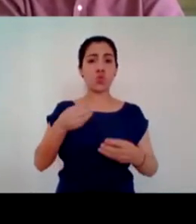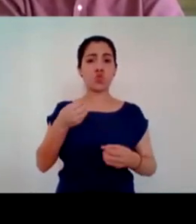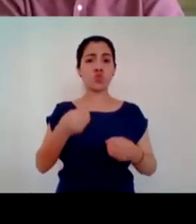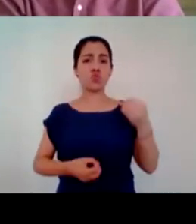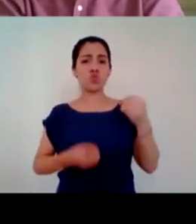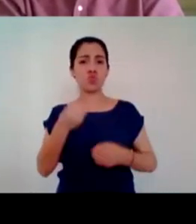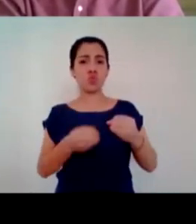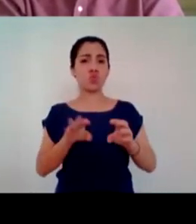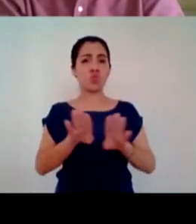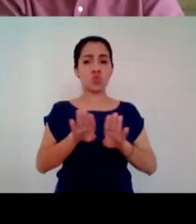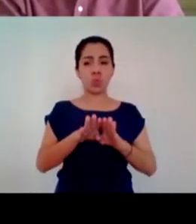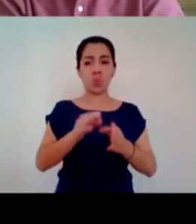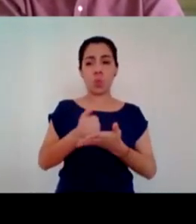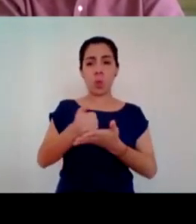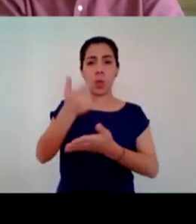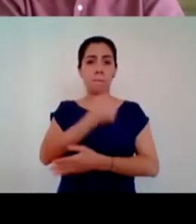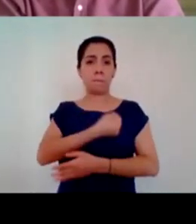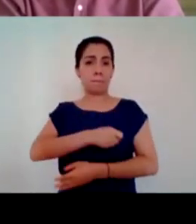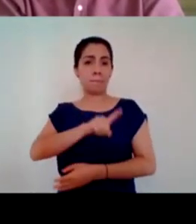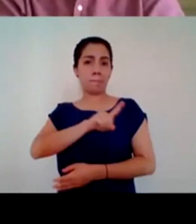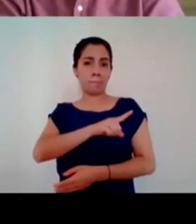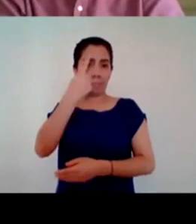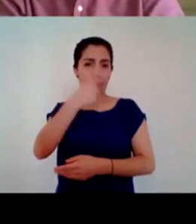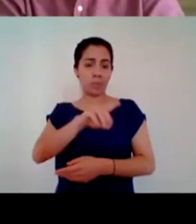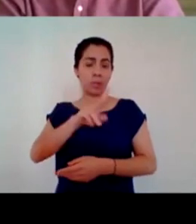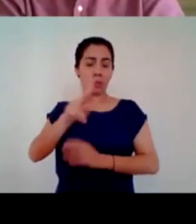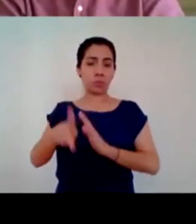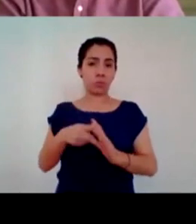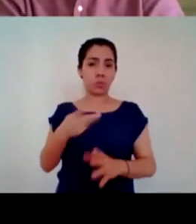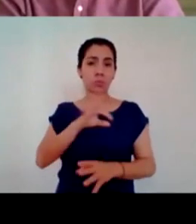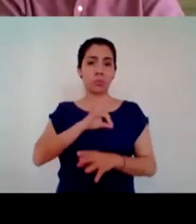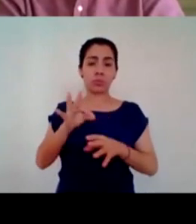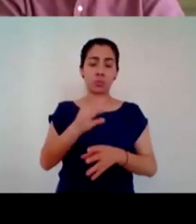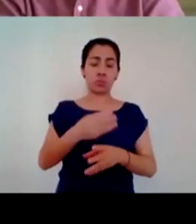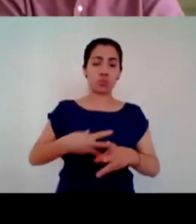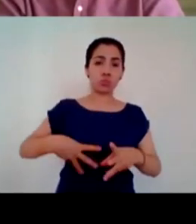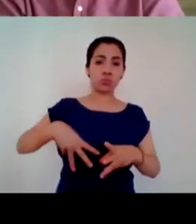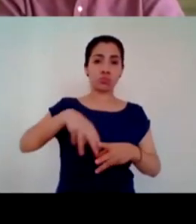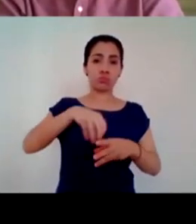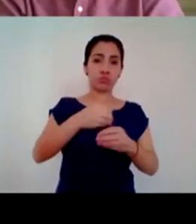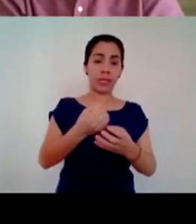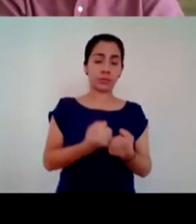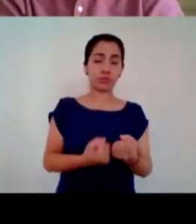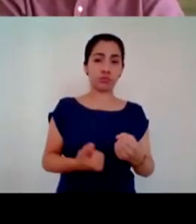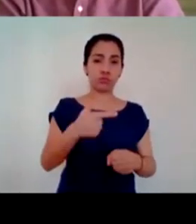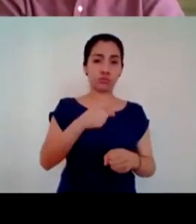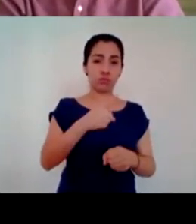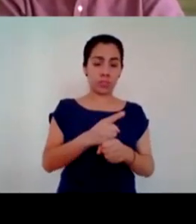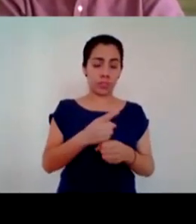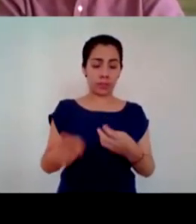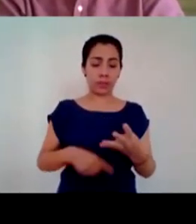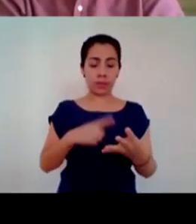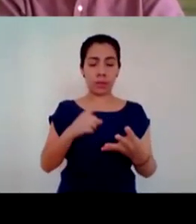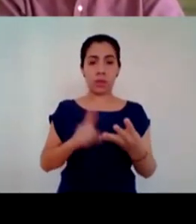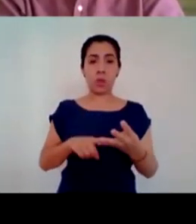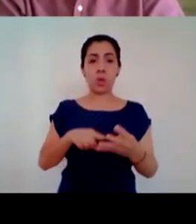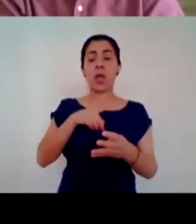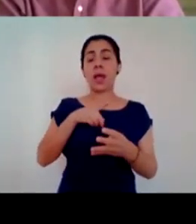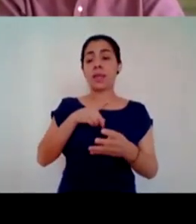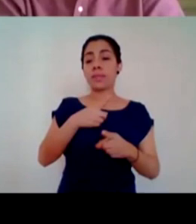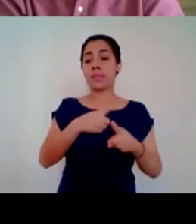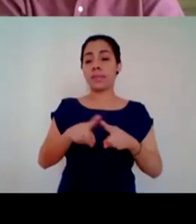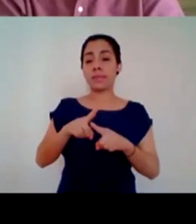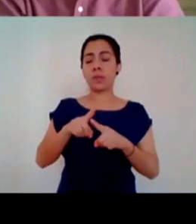educativo para la reinserción, qué otros elementos protectores pueden mencionar, cuáles son las primeras señales